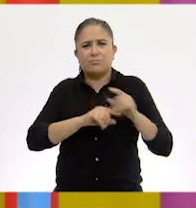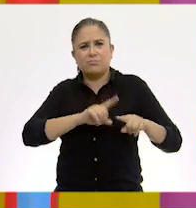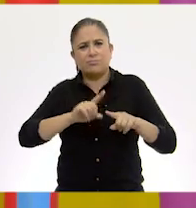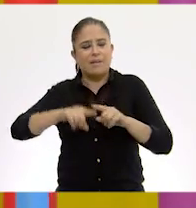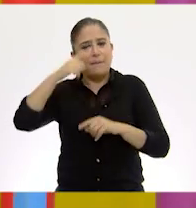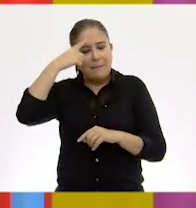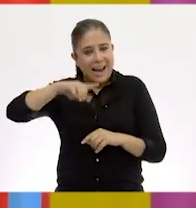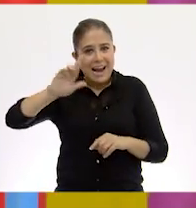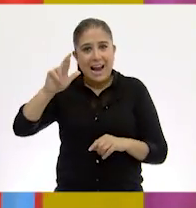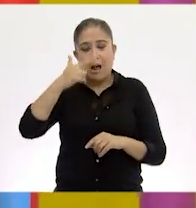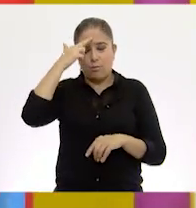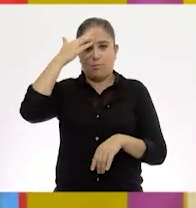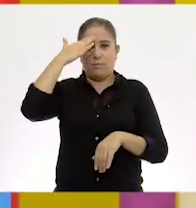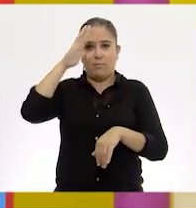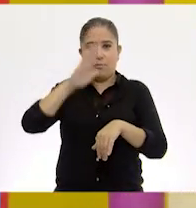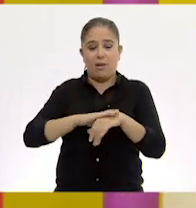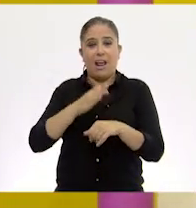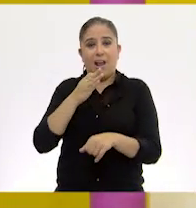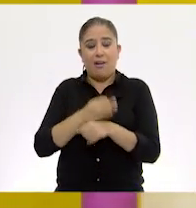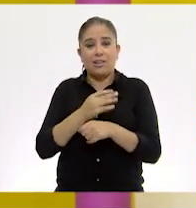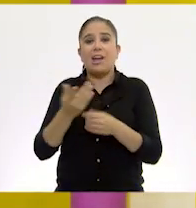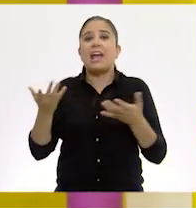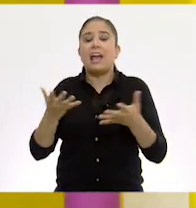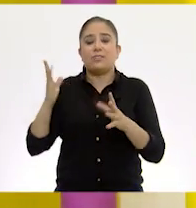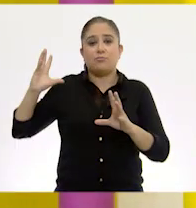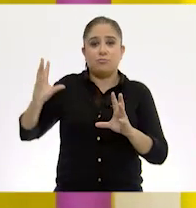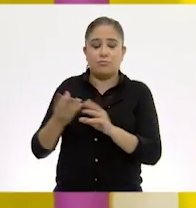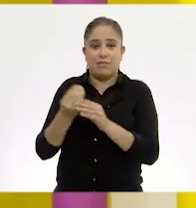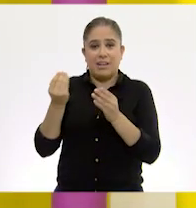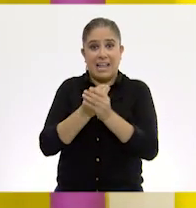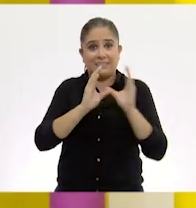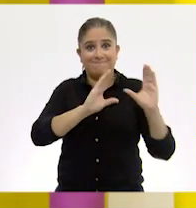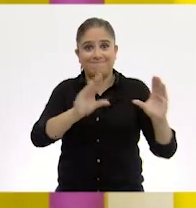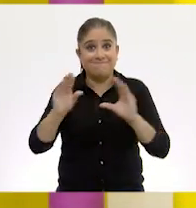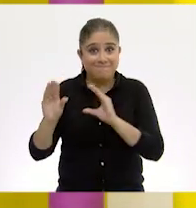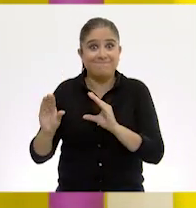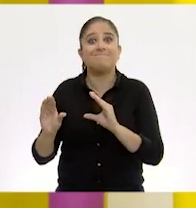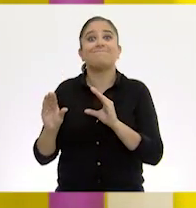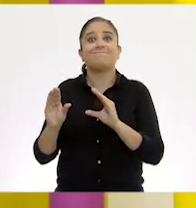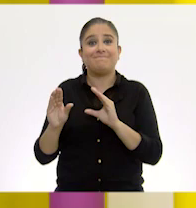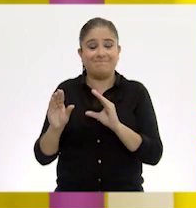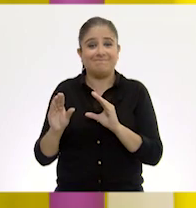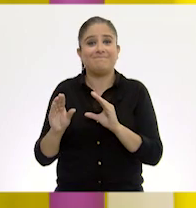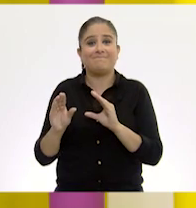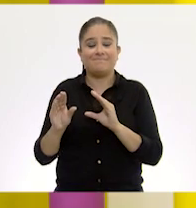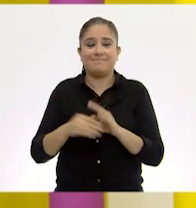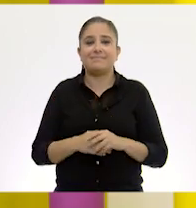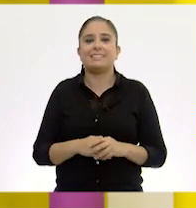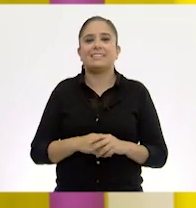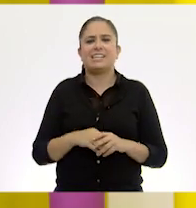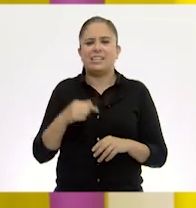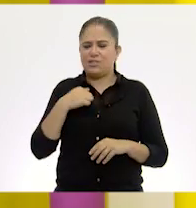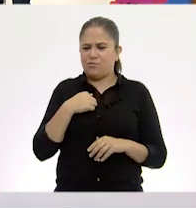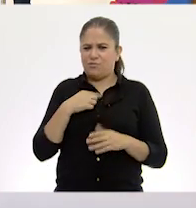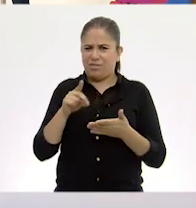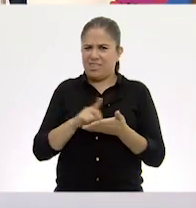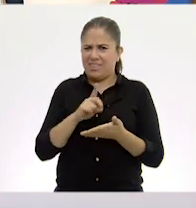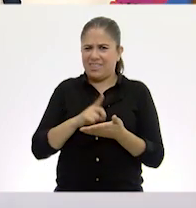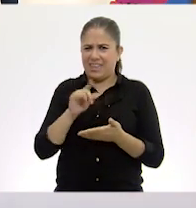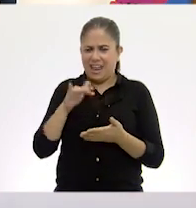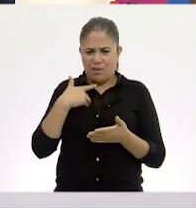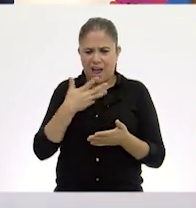que me recuerden todo lo que estoy sintiendo y todo lo que estamos viendo en estas clases de arte. Y por aquí yo tenía ¿el mi diario? Diario,